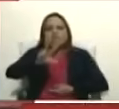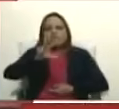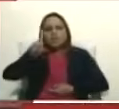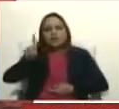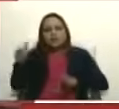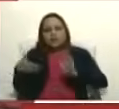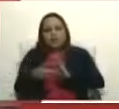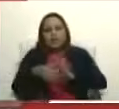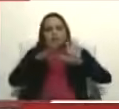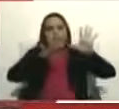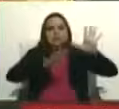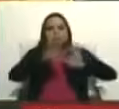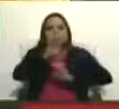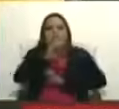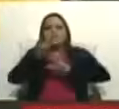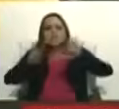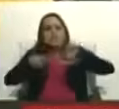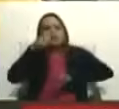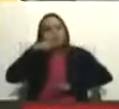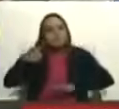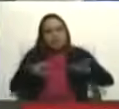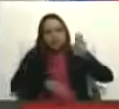10.431.907 personas fueron a votar.